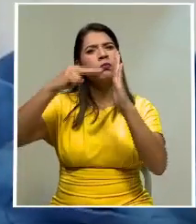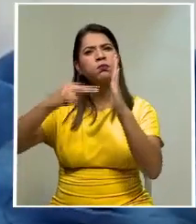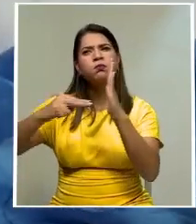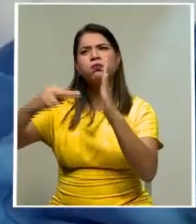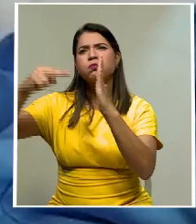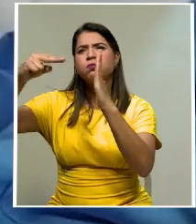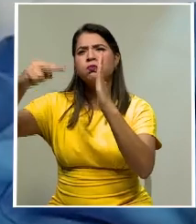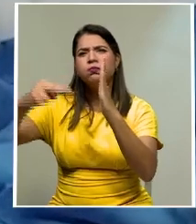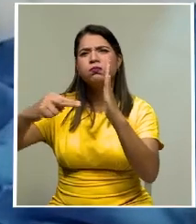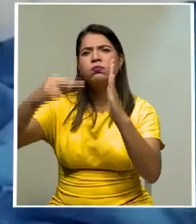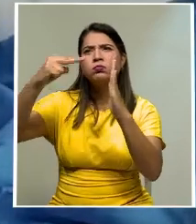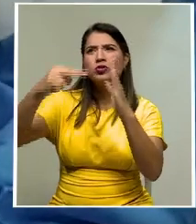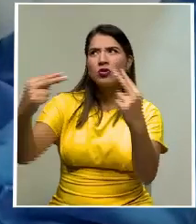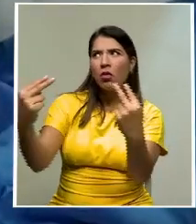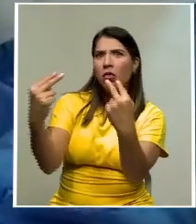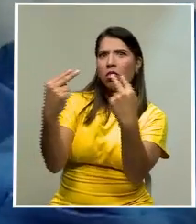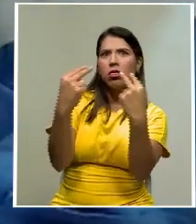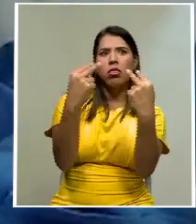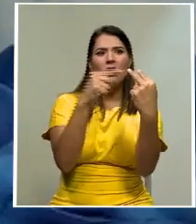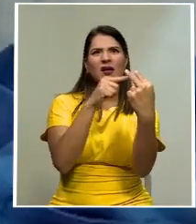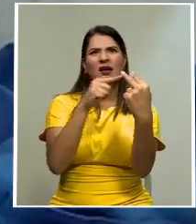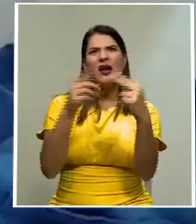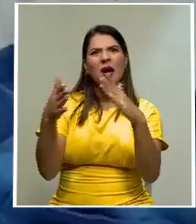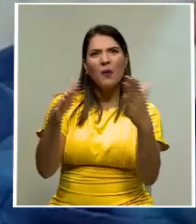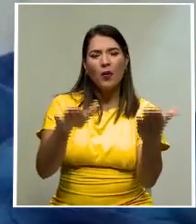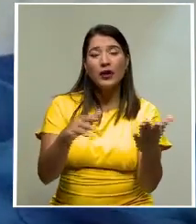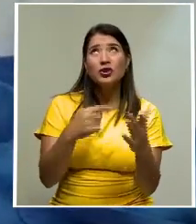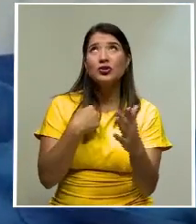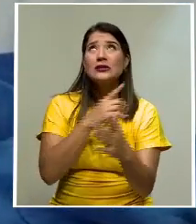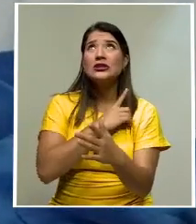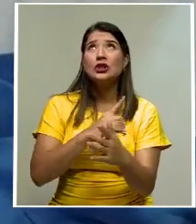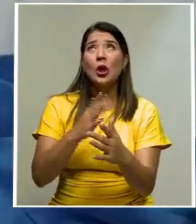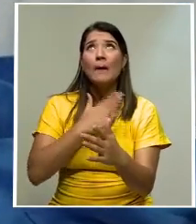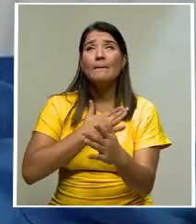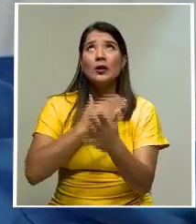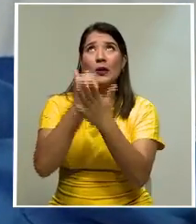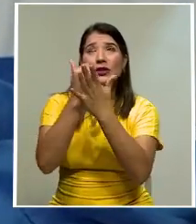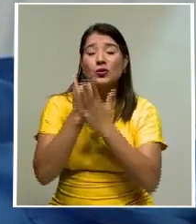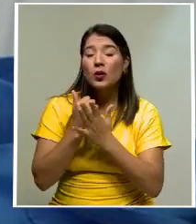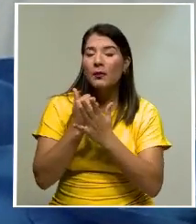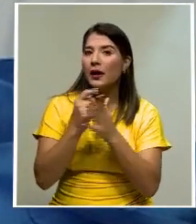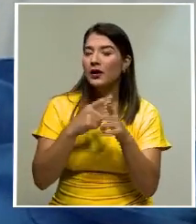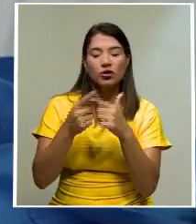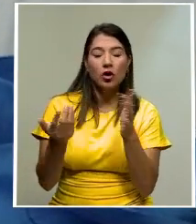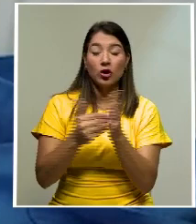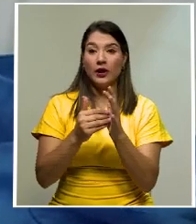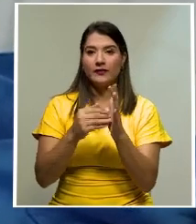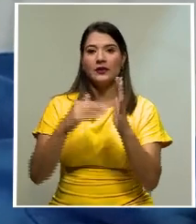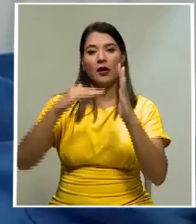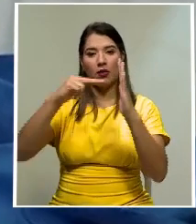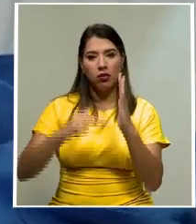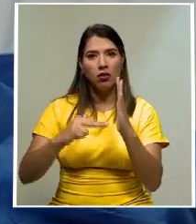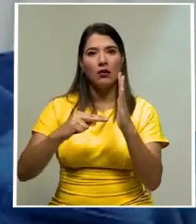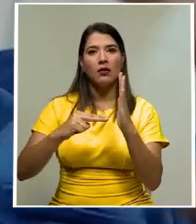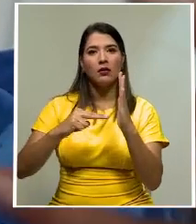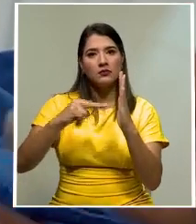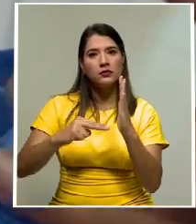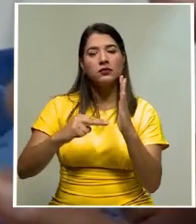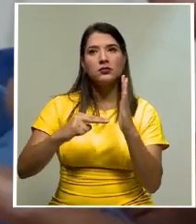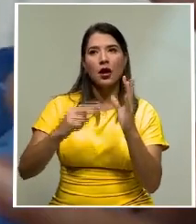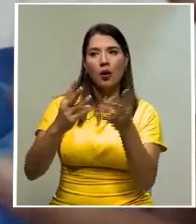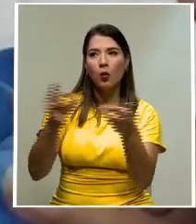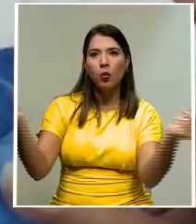¿qué es esto? Ayúdeme, por favor. Y de repente volvía, y entonces me encontraba con